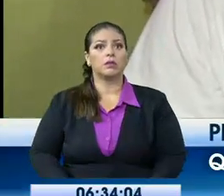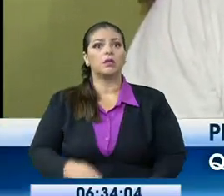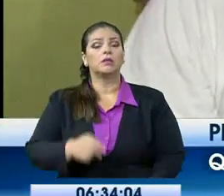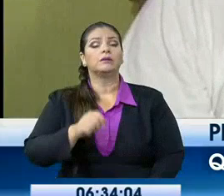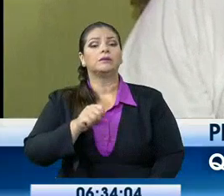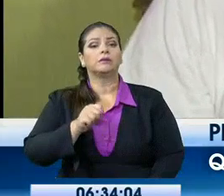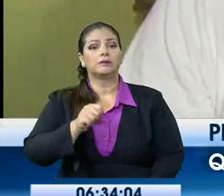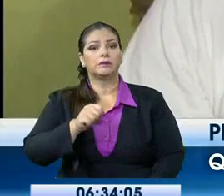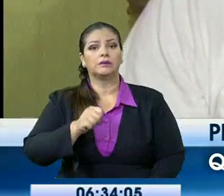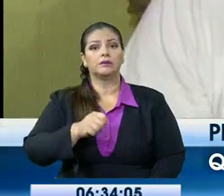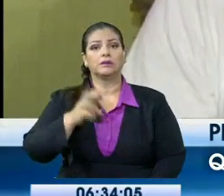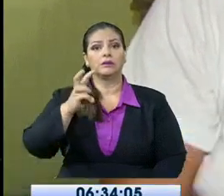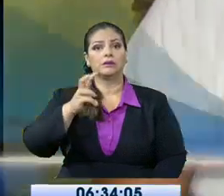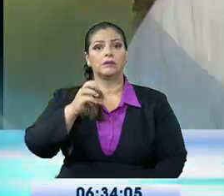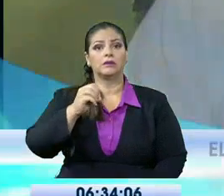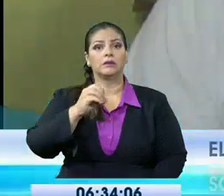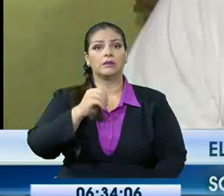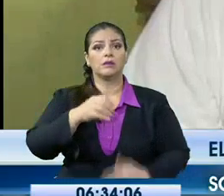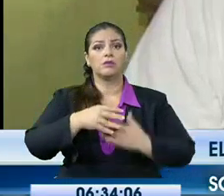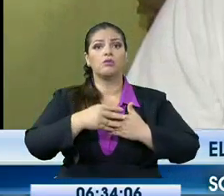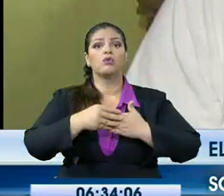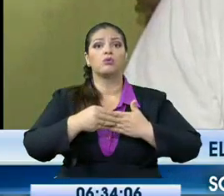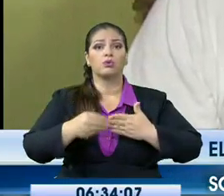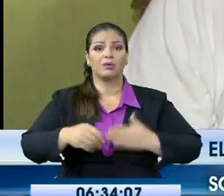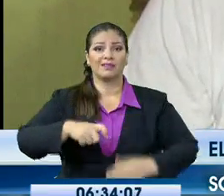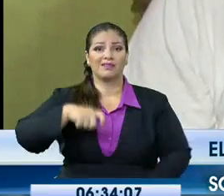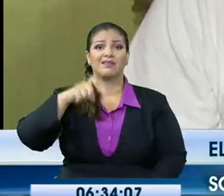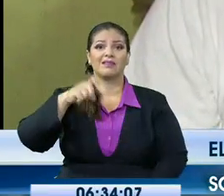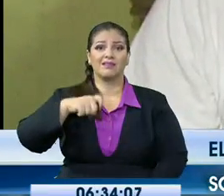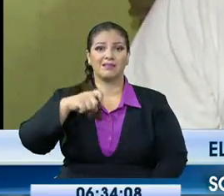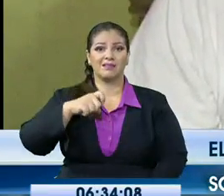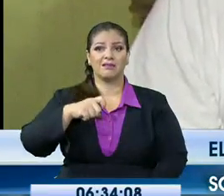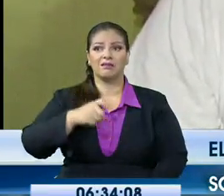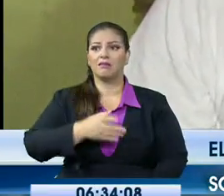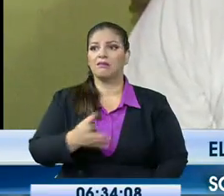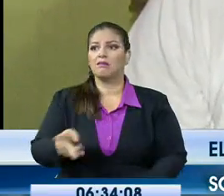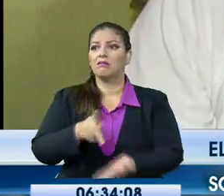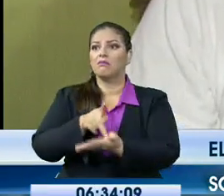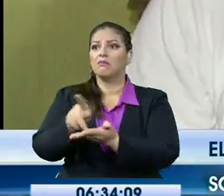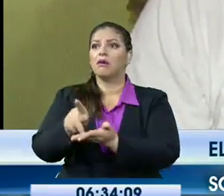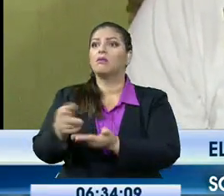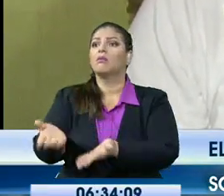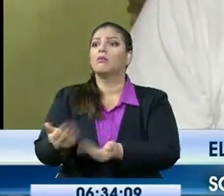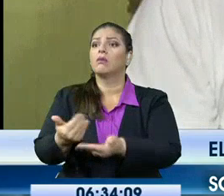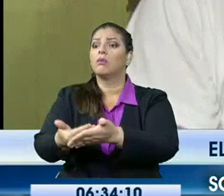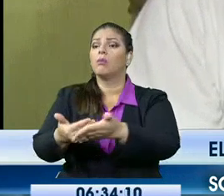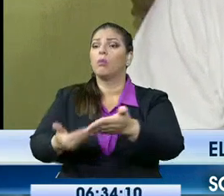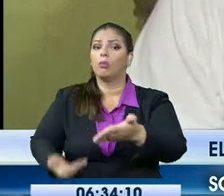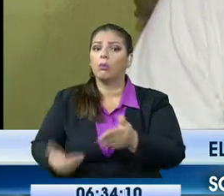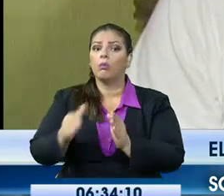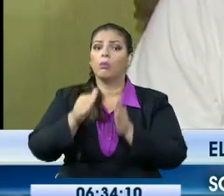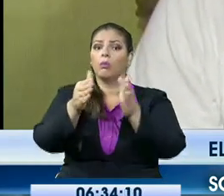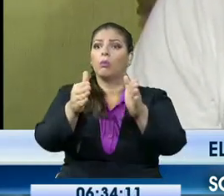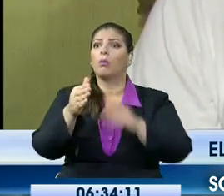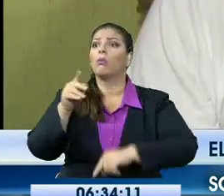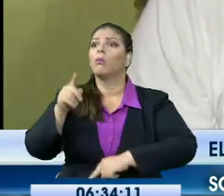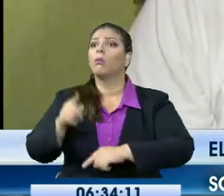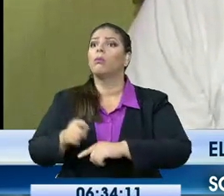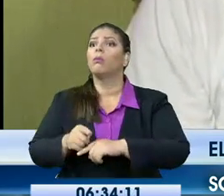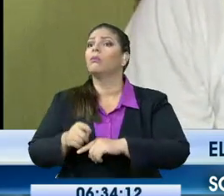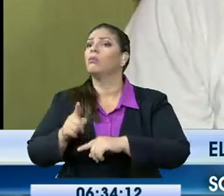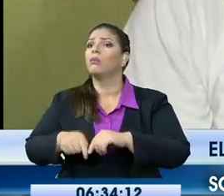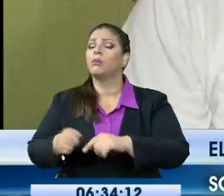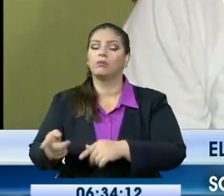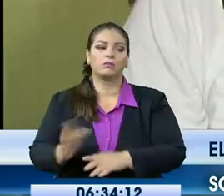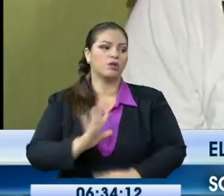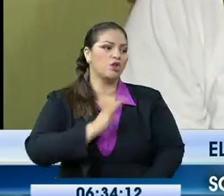Por esa plata no me pueden dar el resto de los documentos porque tengo que pagar esa deuda. Yo no